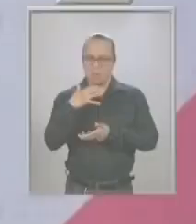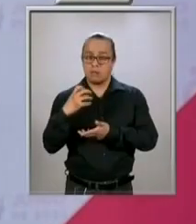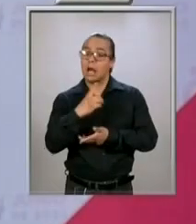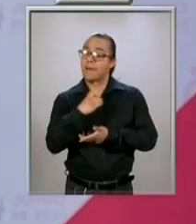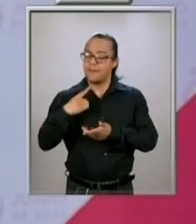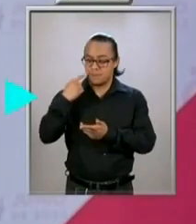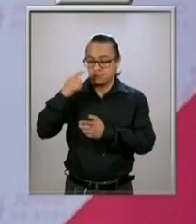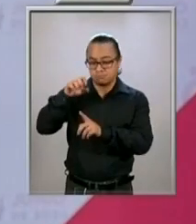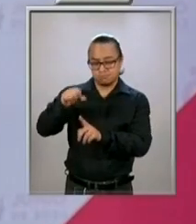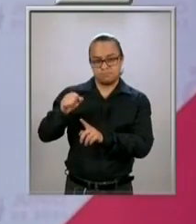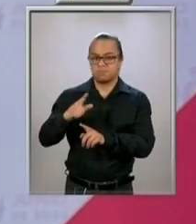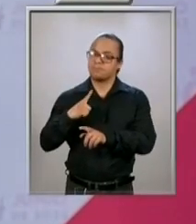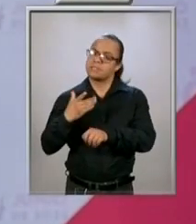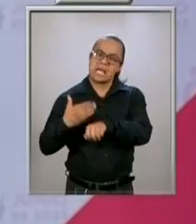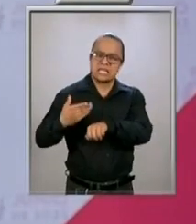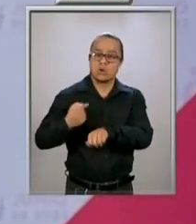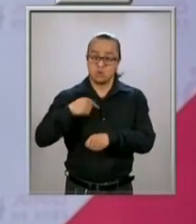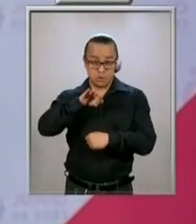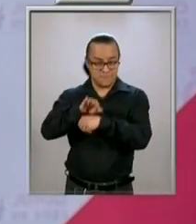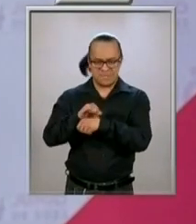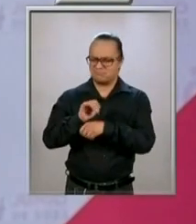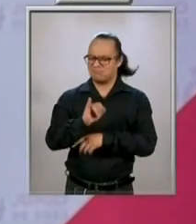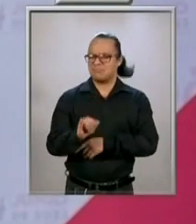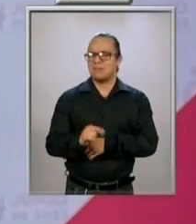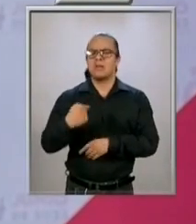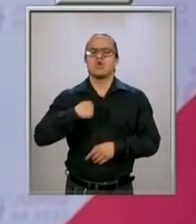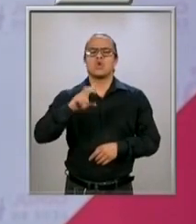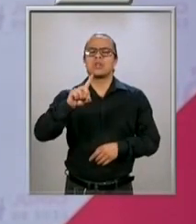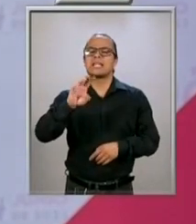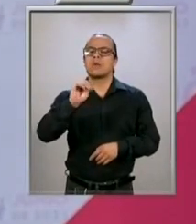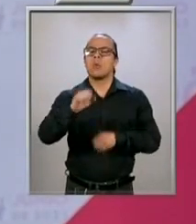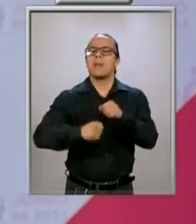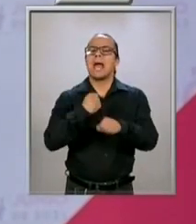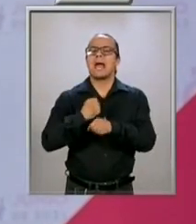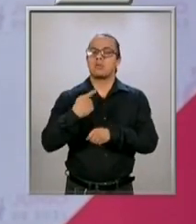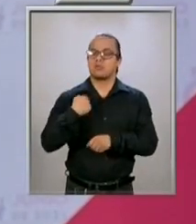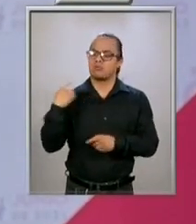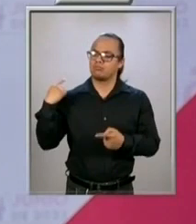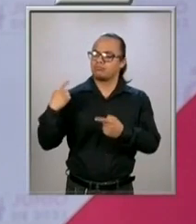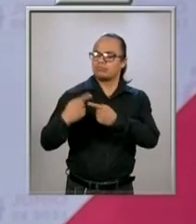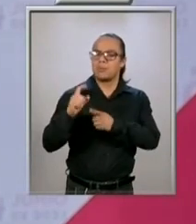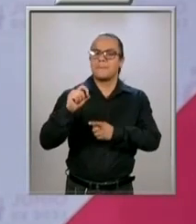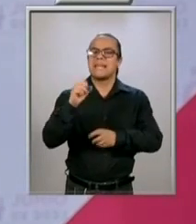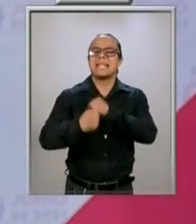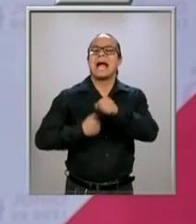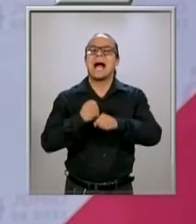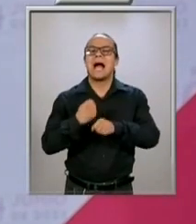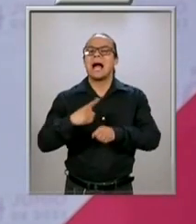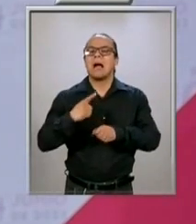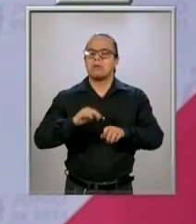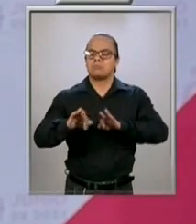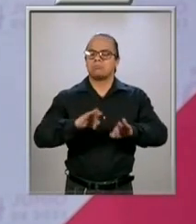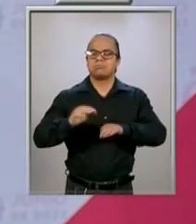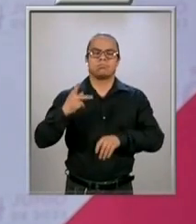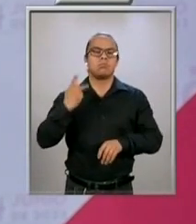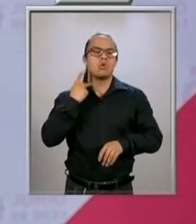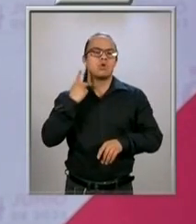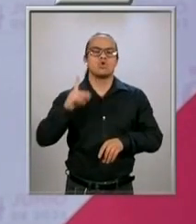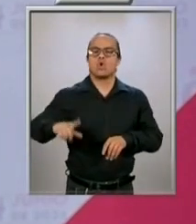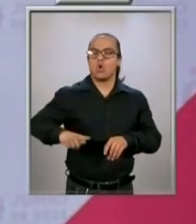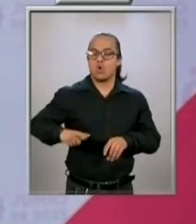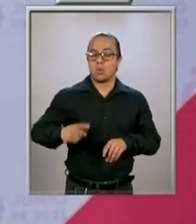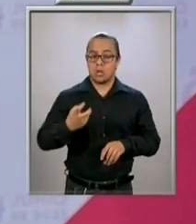al pueblo yo no voy a proteger a nadie tengo 39 años y en veinte años de carrera en el servicio público jamás